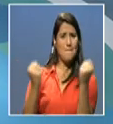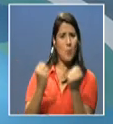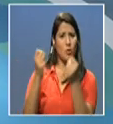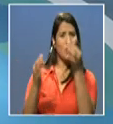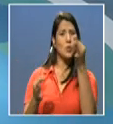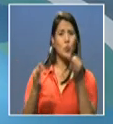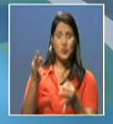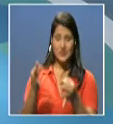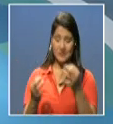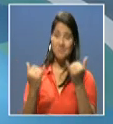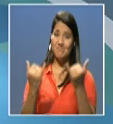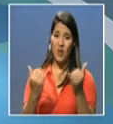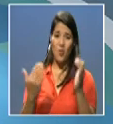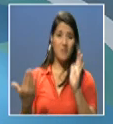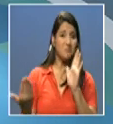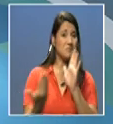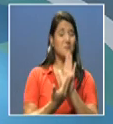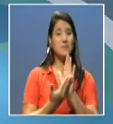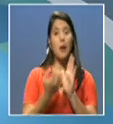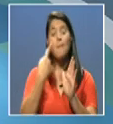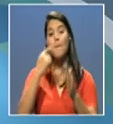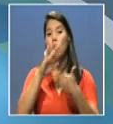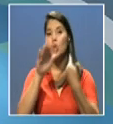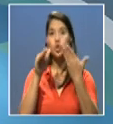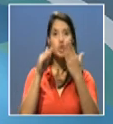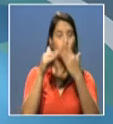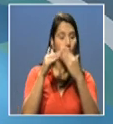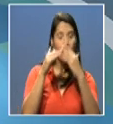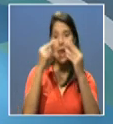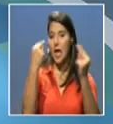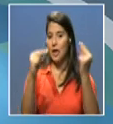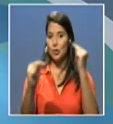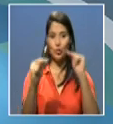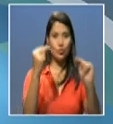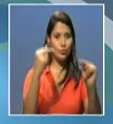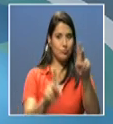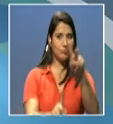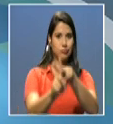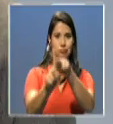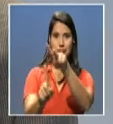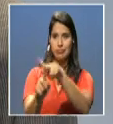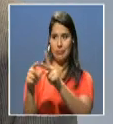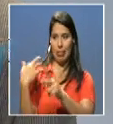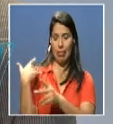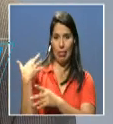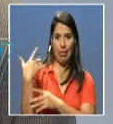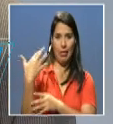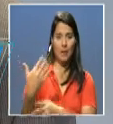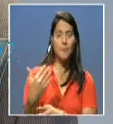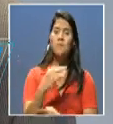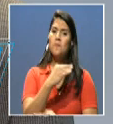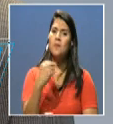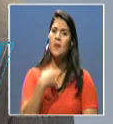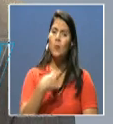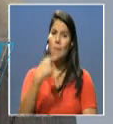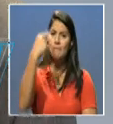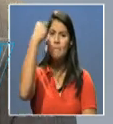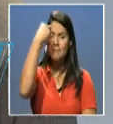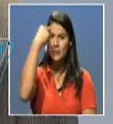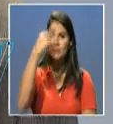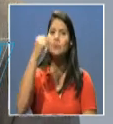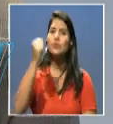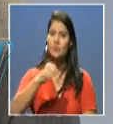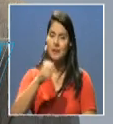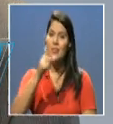herido por todas las informaciones que todos estos días estamos recibiendo y me parece que efectivamente